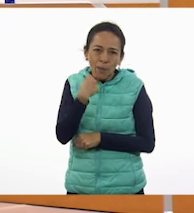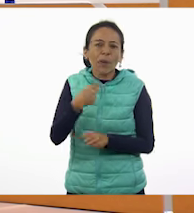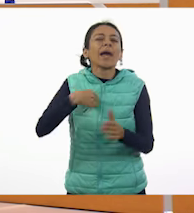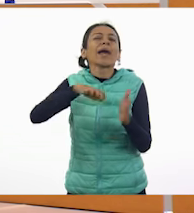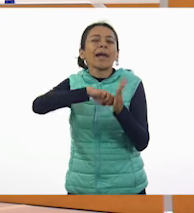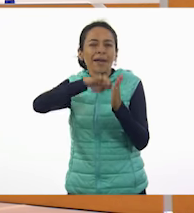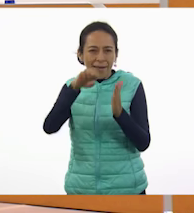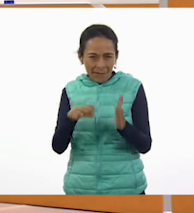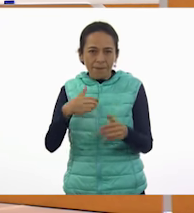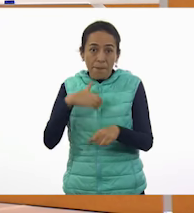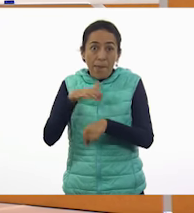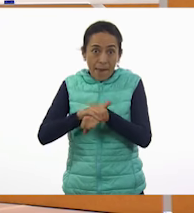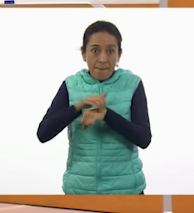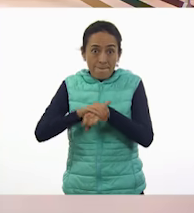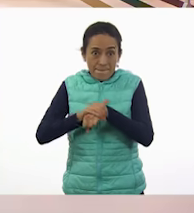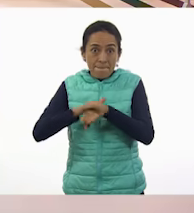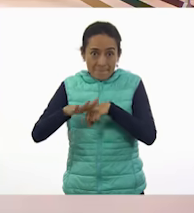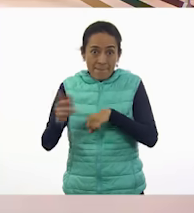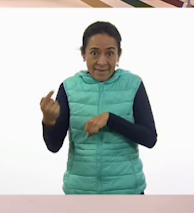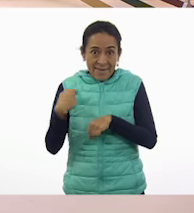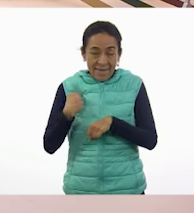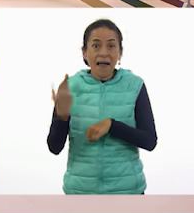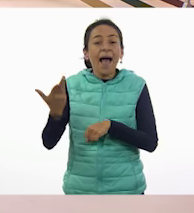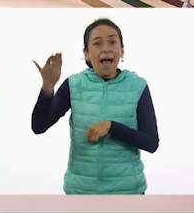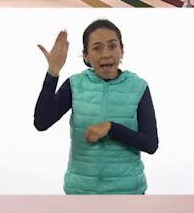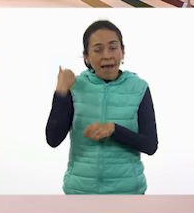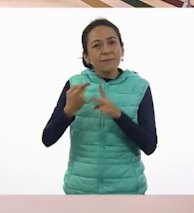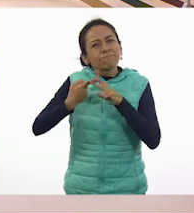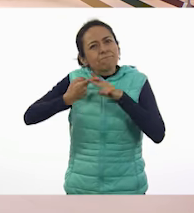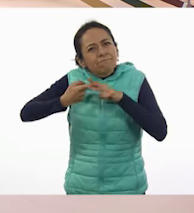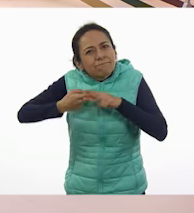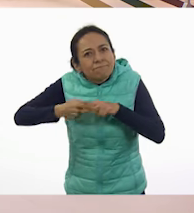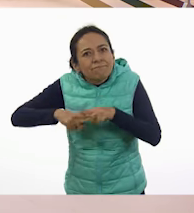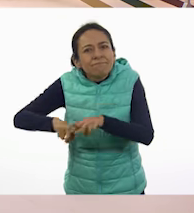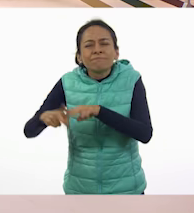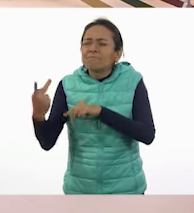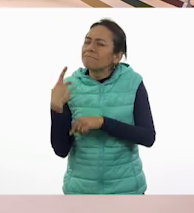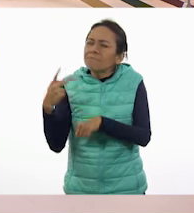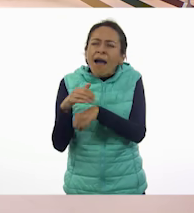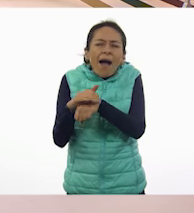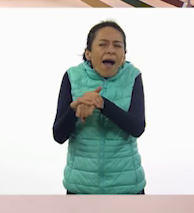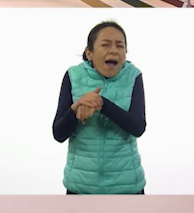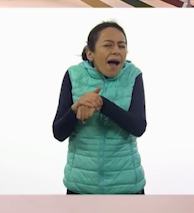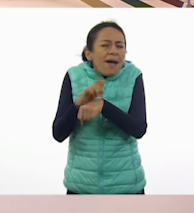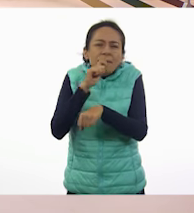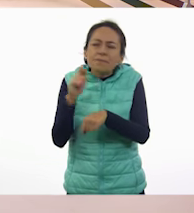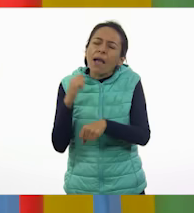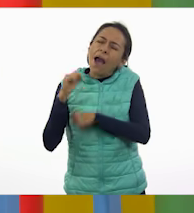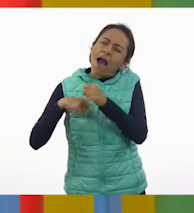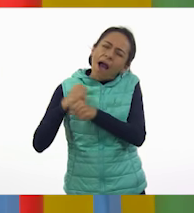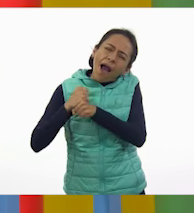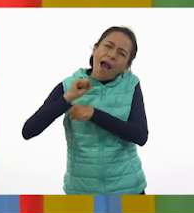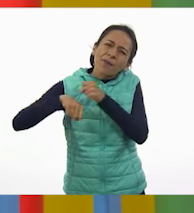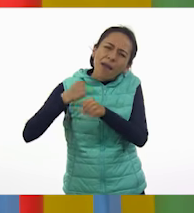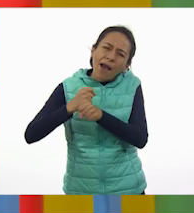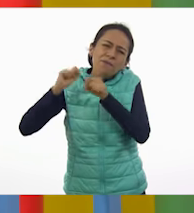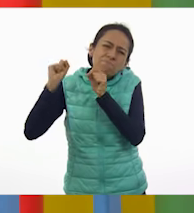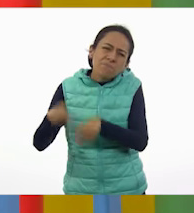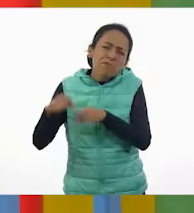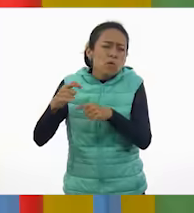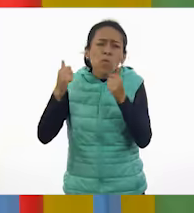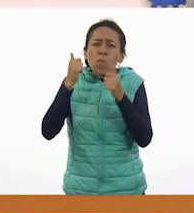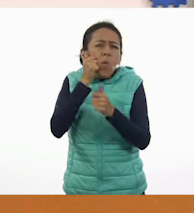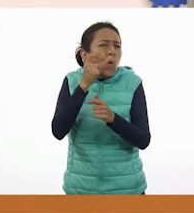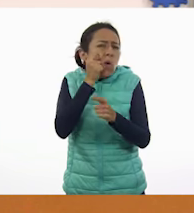empezar y continuar una amistad por muchos años, a pesar de la distancia, porque crecimos en lugares diferentes,